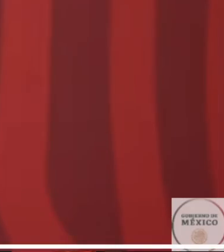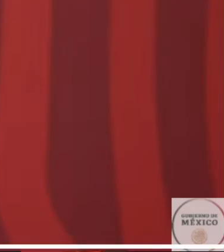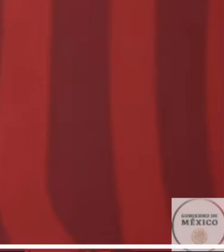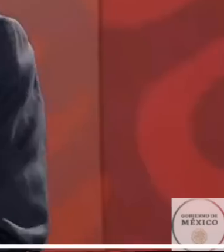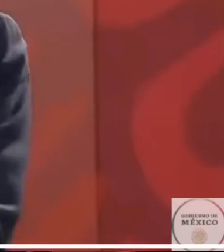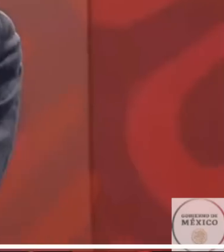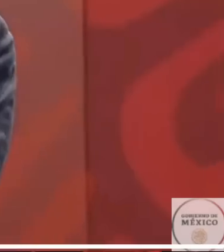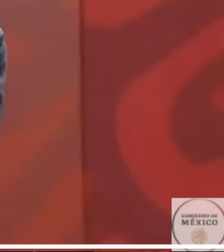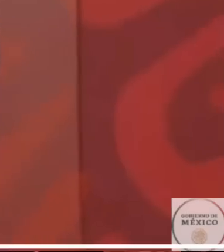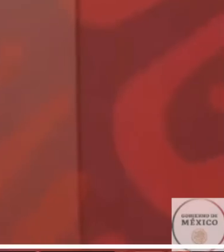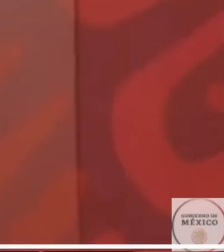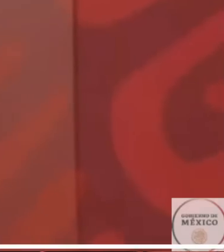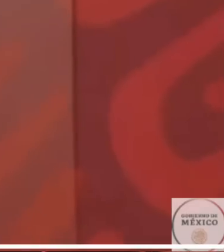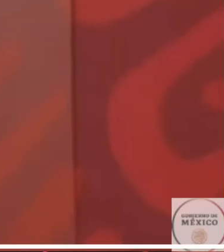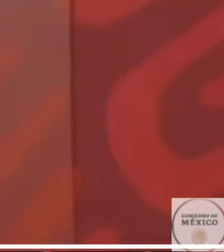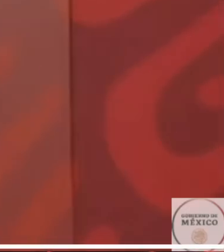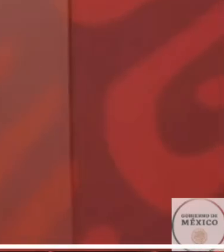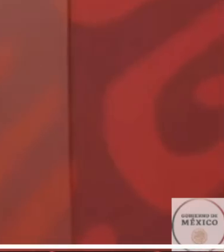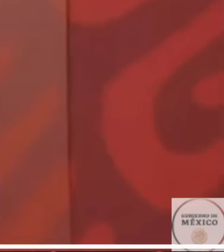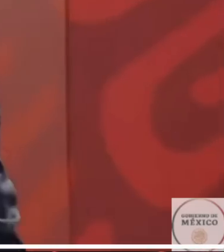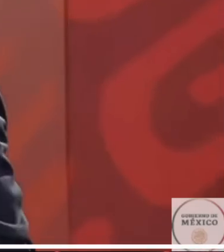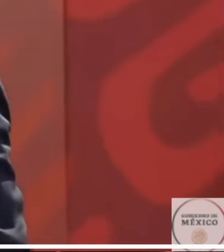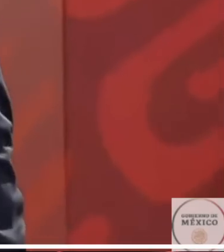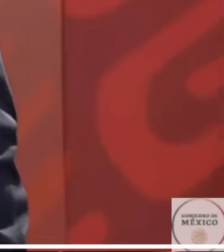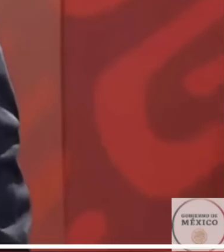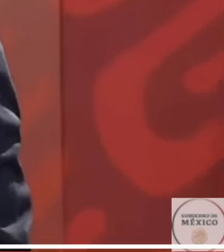Y de ahí surge el llamado FOAPROA.